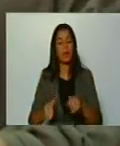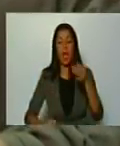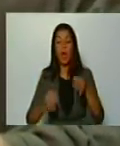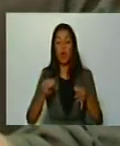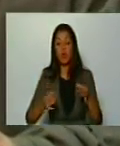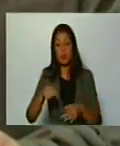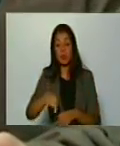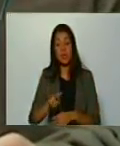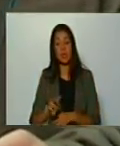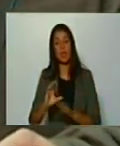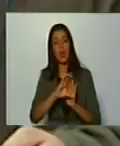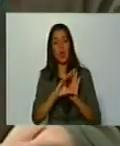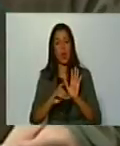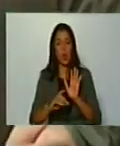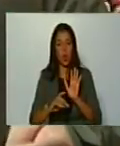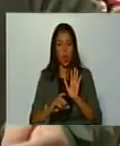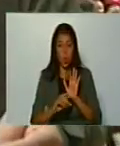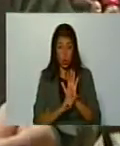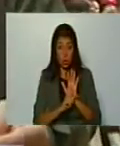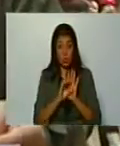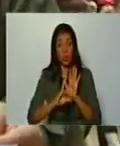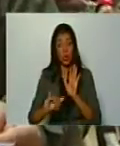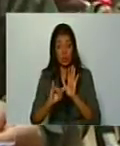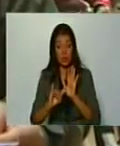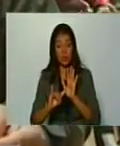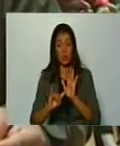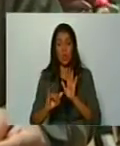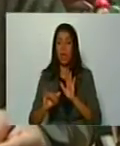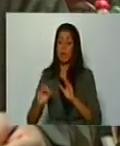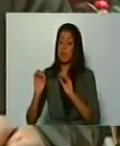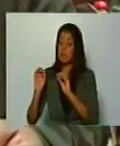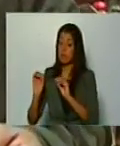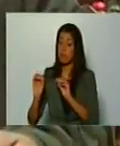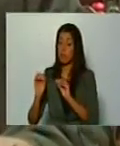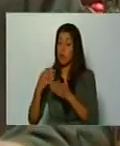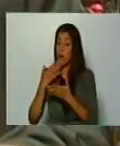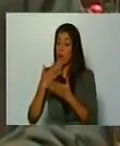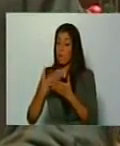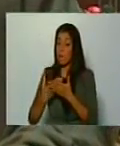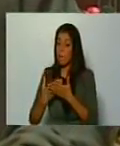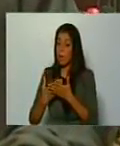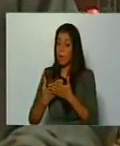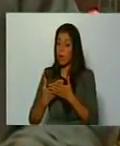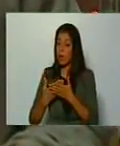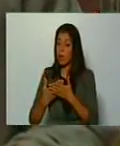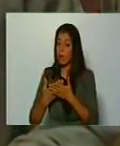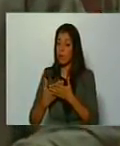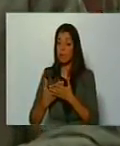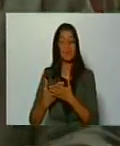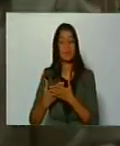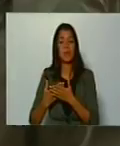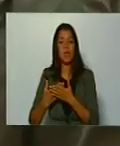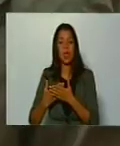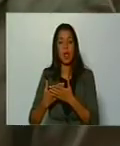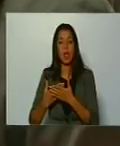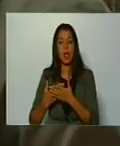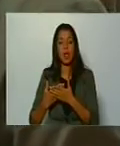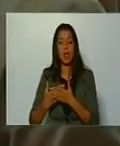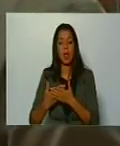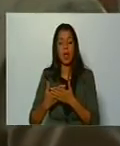Nacional Constituyente y yo solicito, en nombre pues de esta bancada revolucionaria, que levantemos las